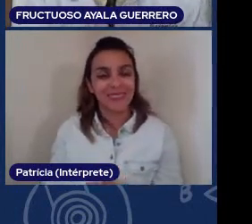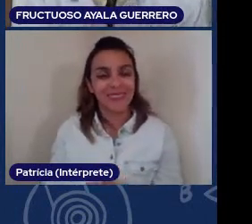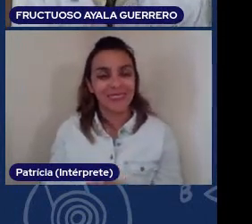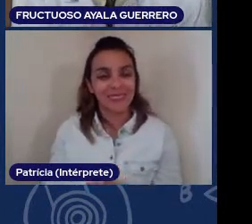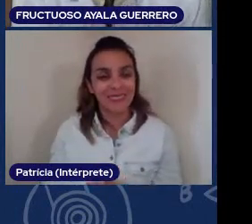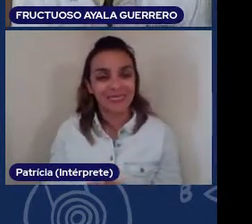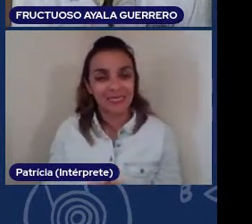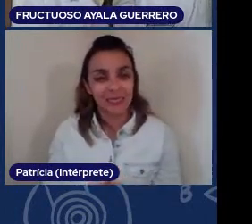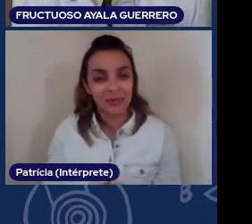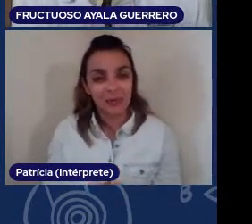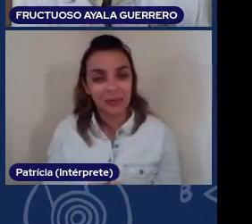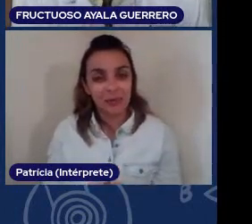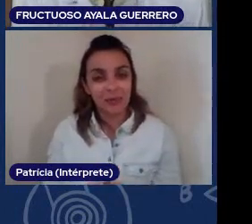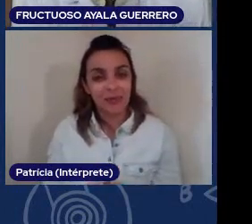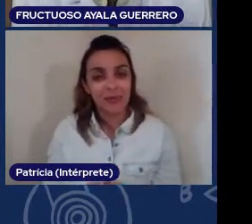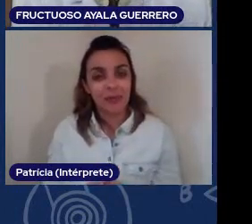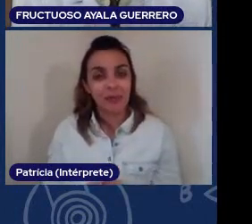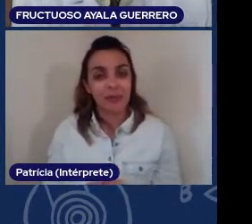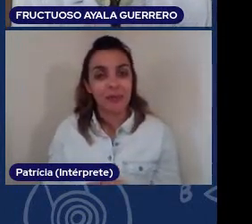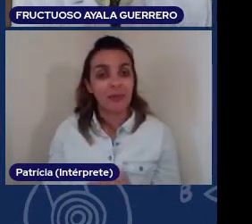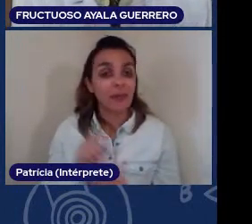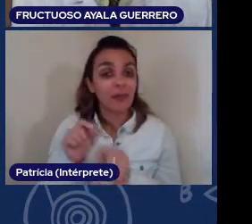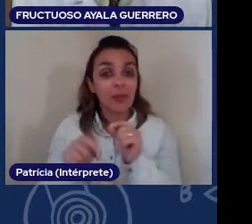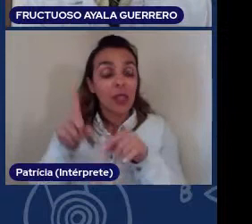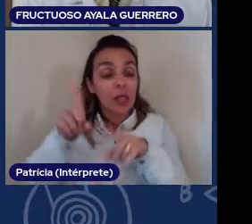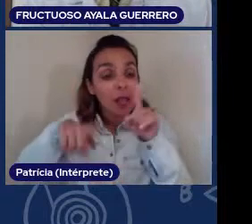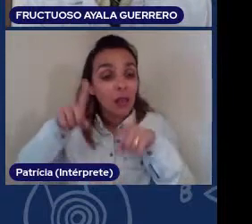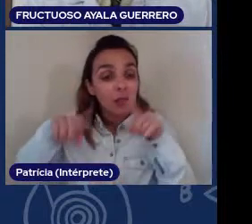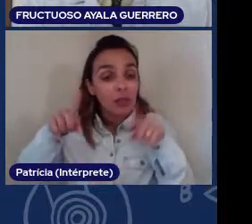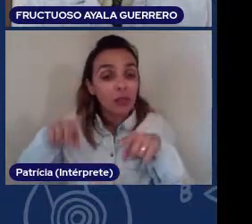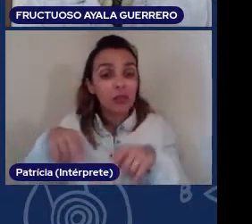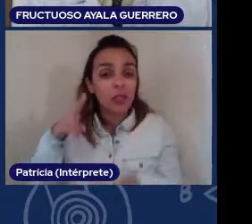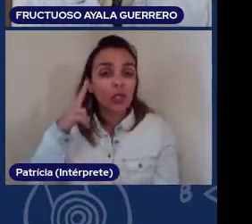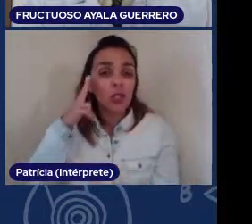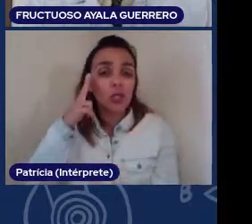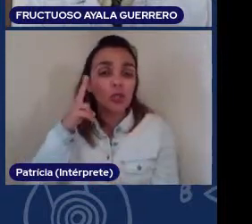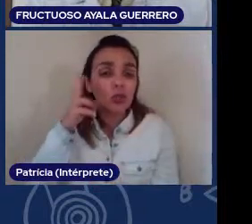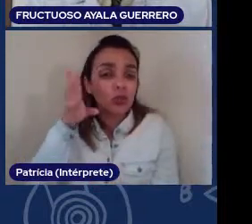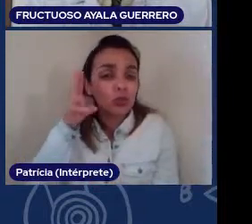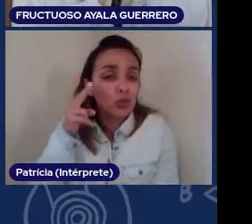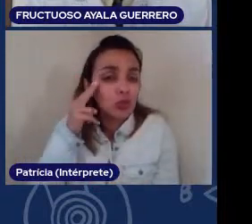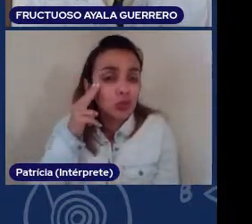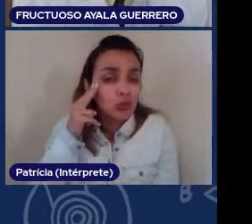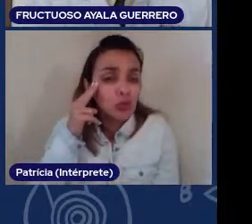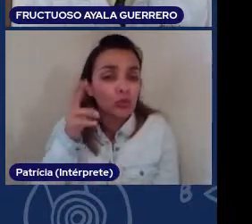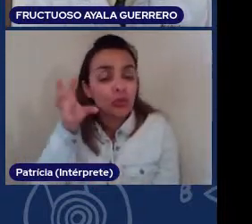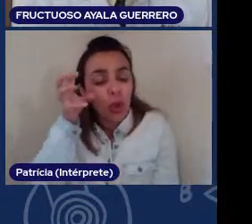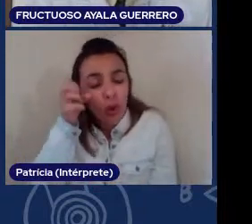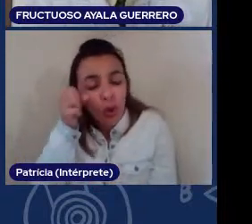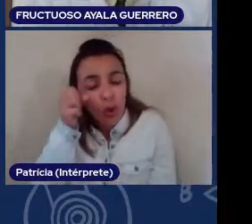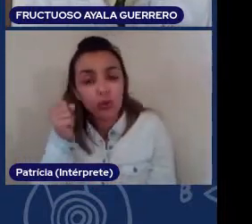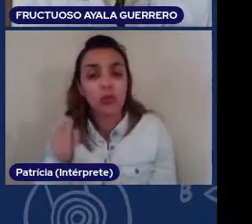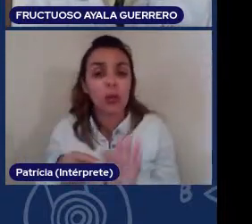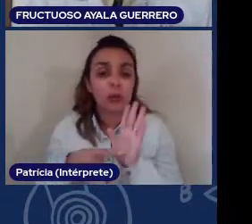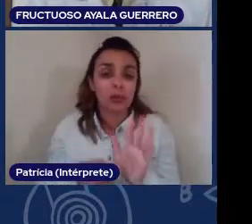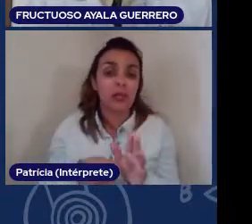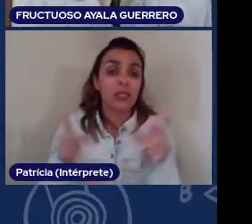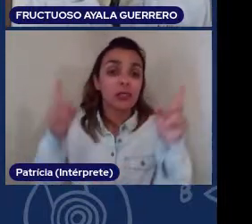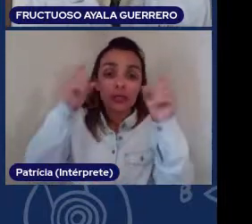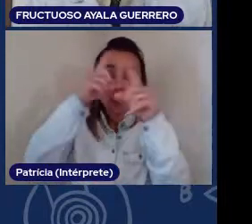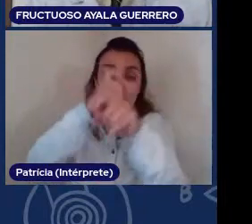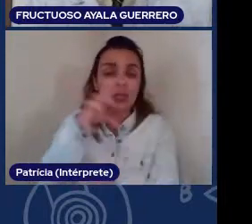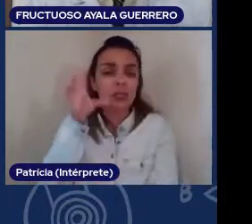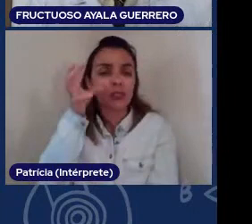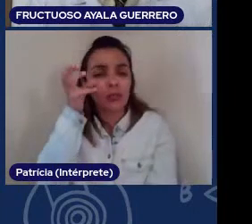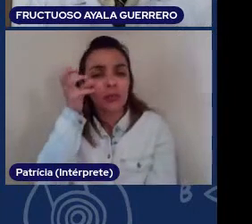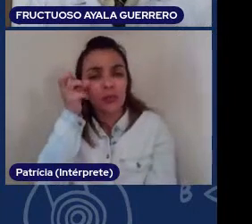¿qué tipo de alteraciones del sueño presentan los pacientes con autismo? Bueno, dificultad para dormir. Pueden